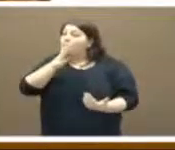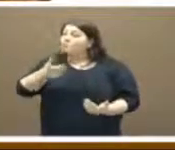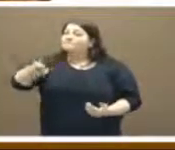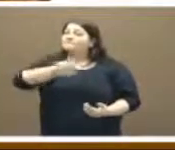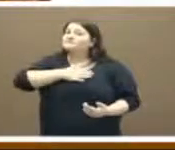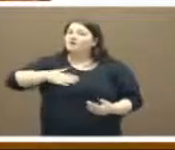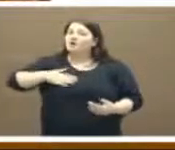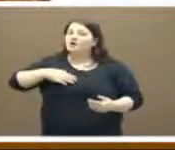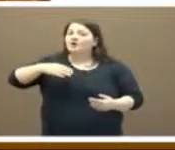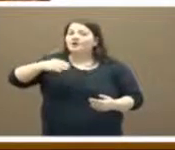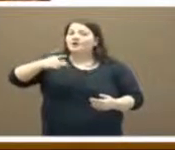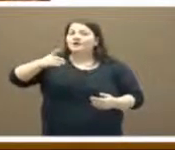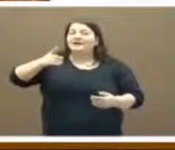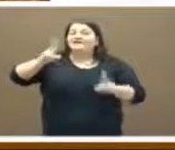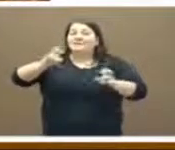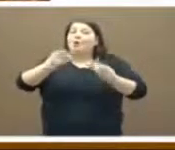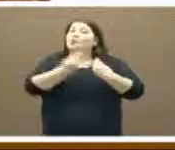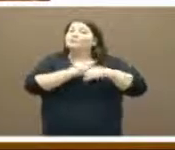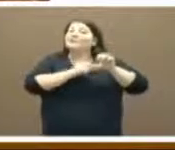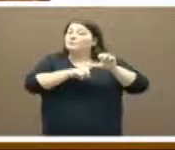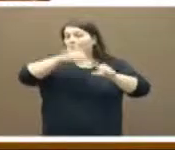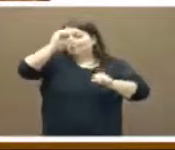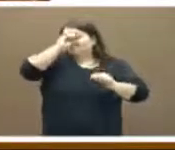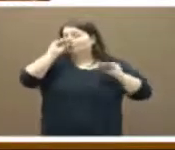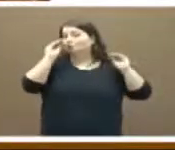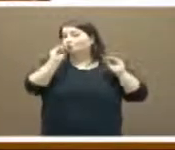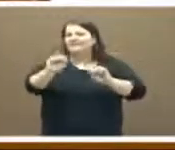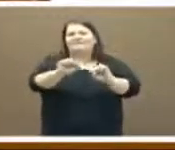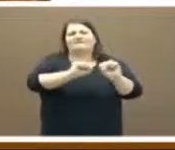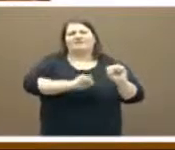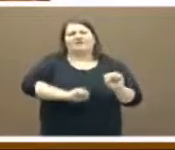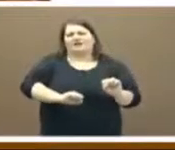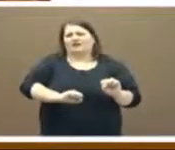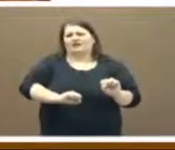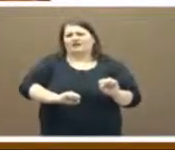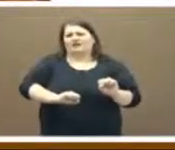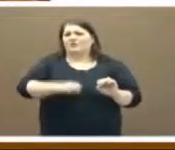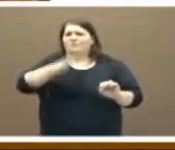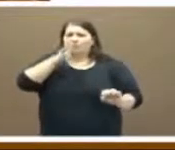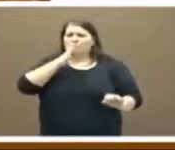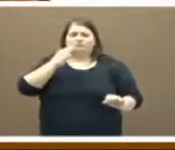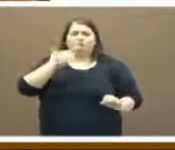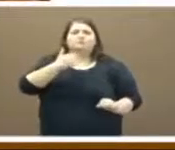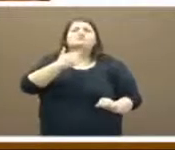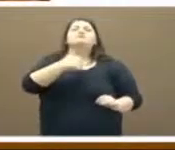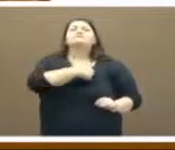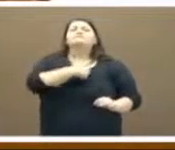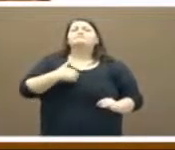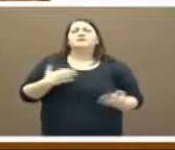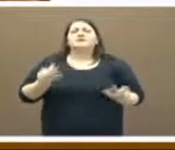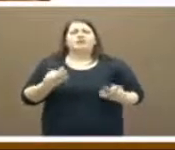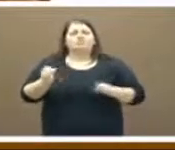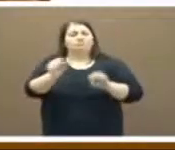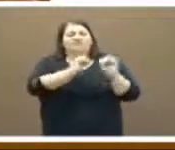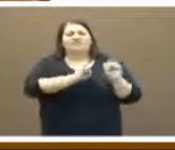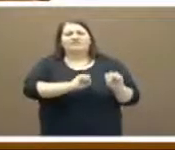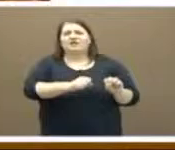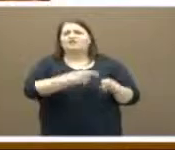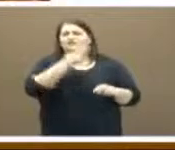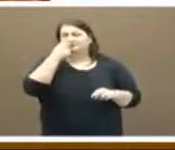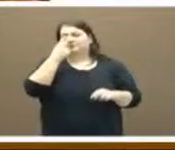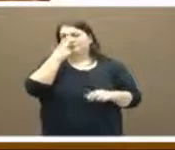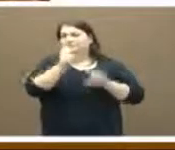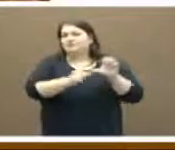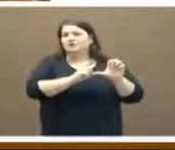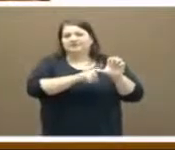las posiciones de la Junta de Extremadura, que son las que se corresponden con la defensa de los intereses de